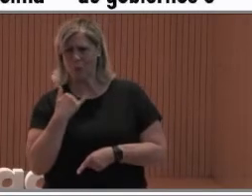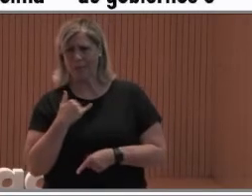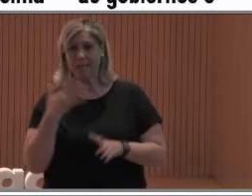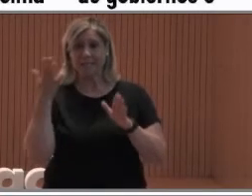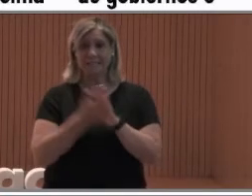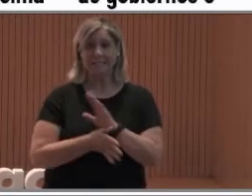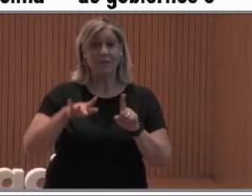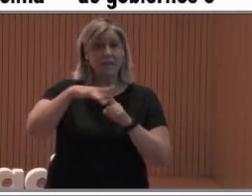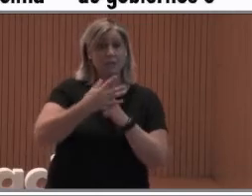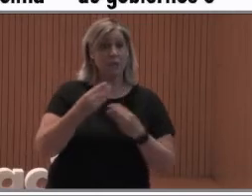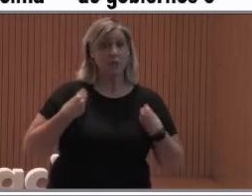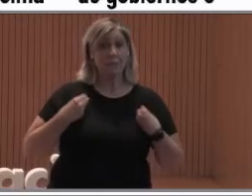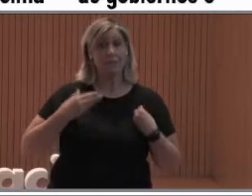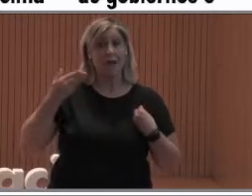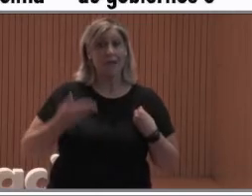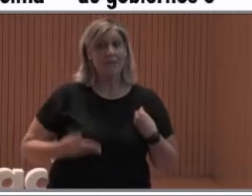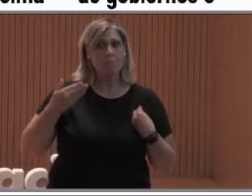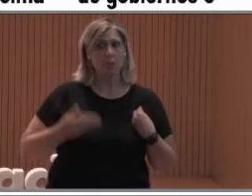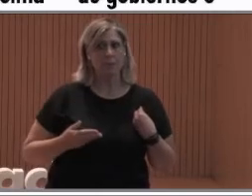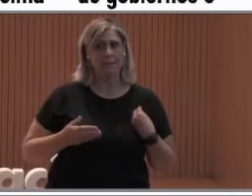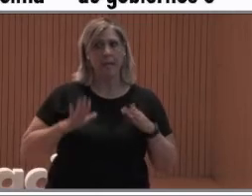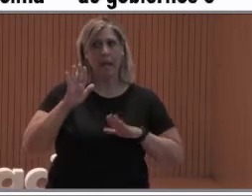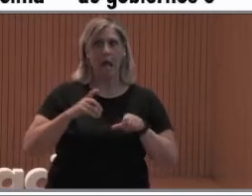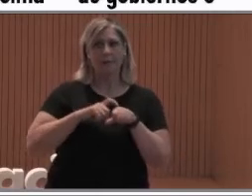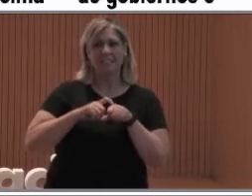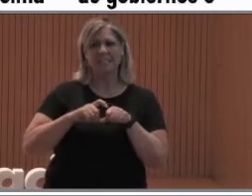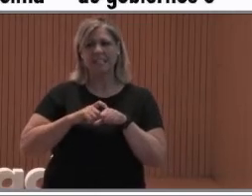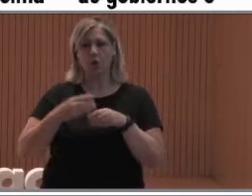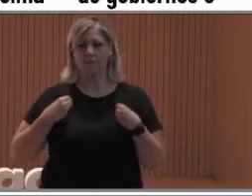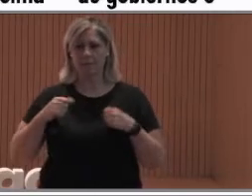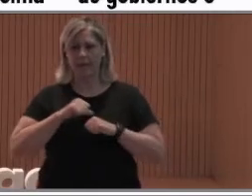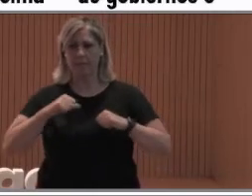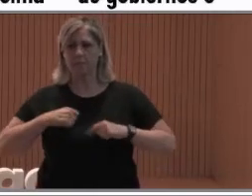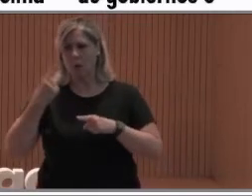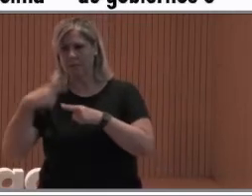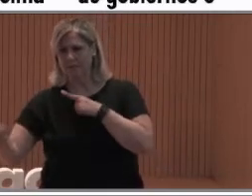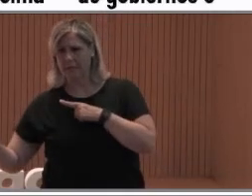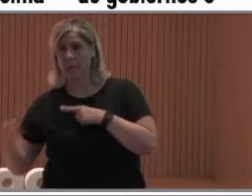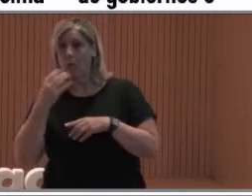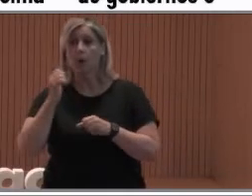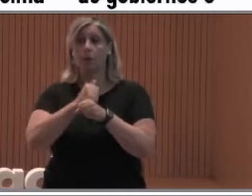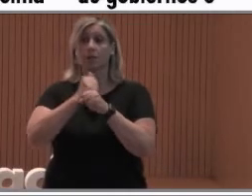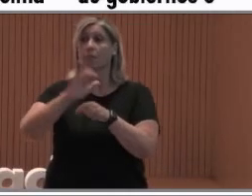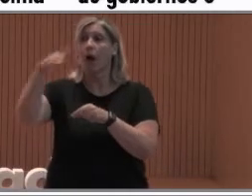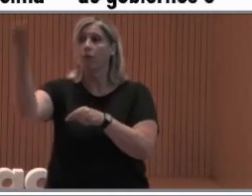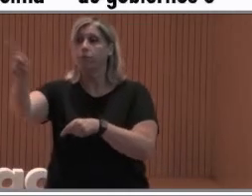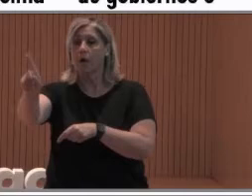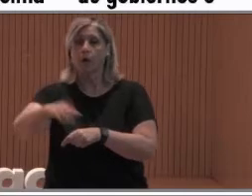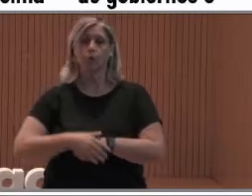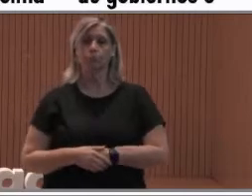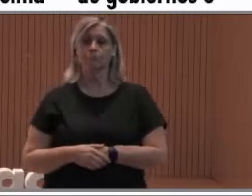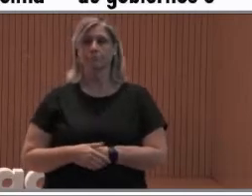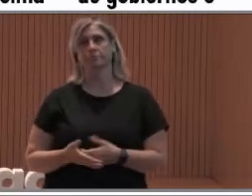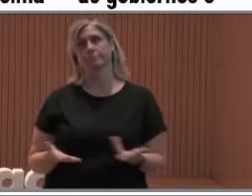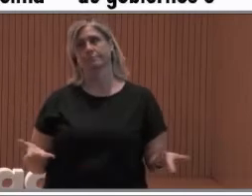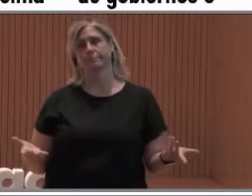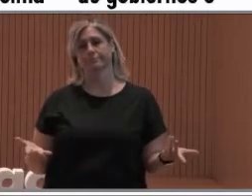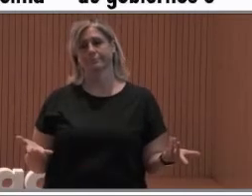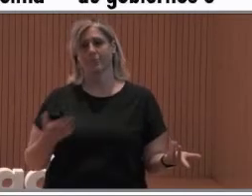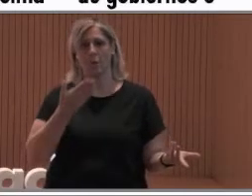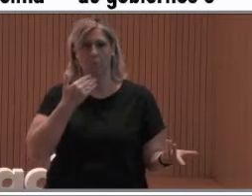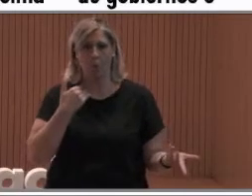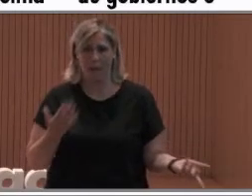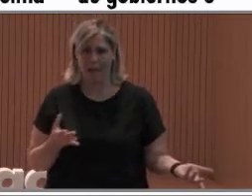son más importantes a veces que los estilos de vida individuales. No tengas trabajos al aire libre o en ambientes muy calientes. Esto es una ironía, es una